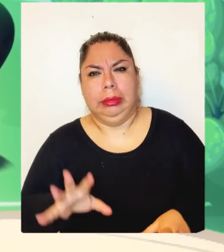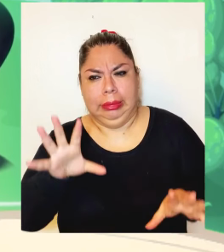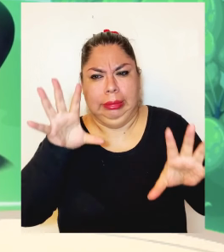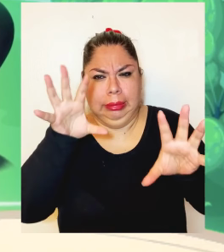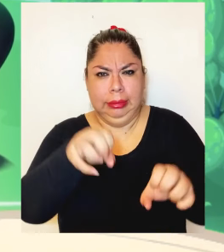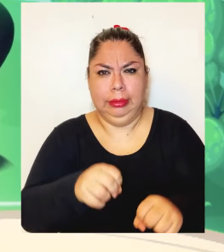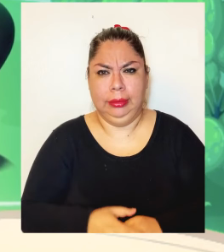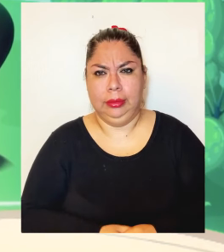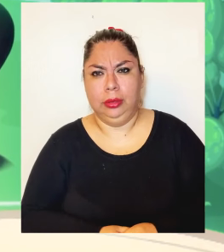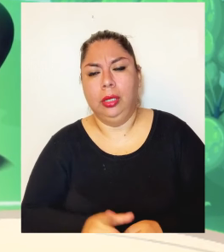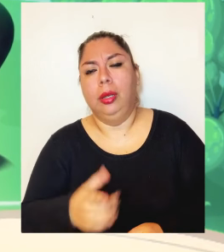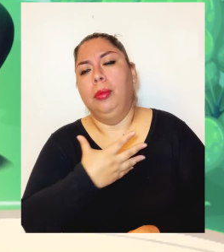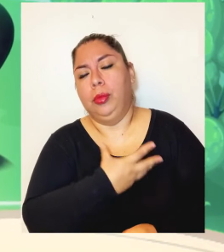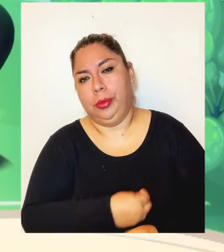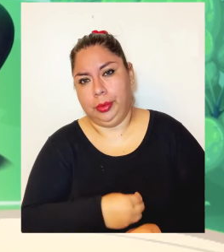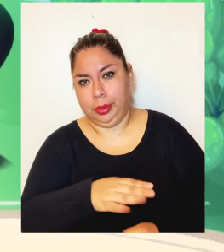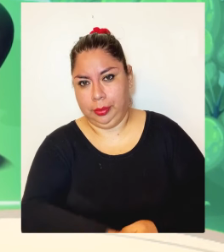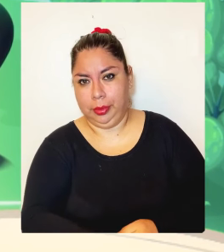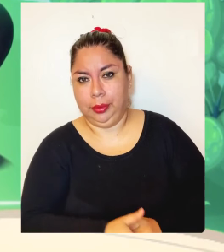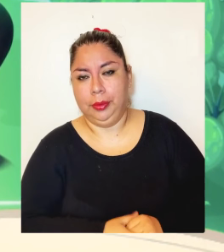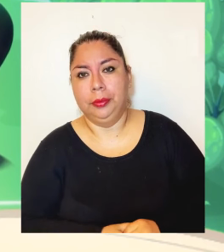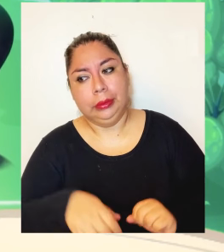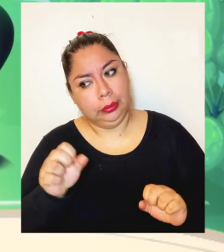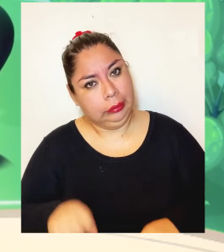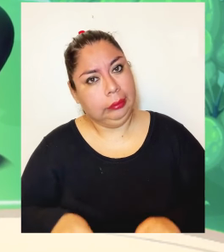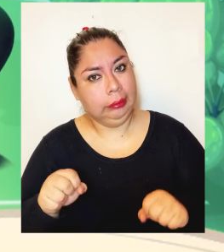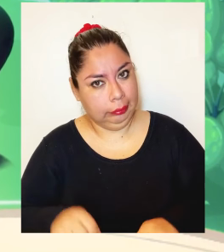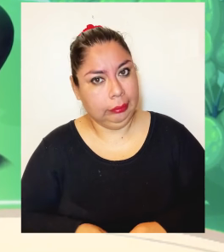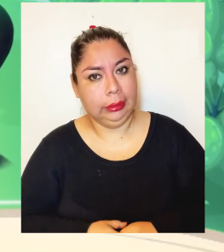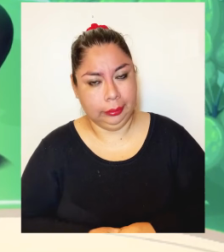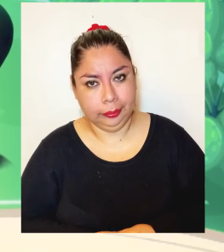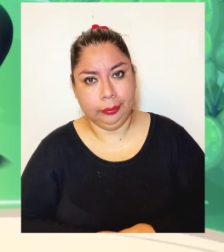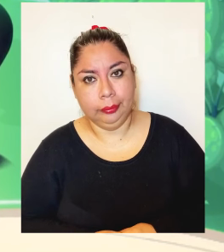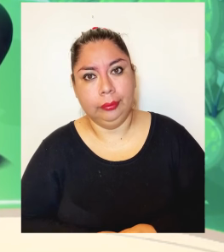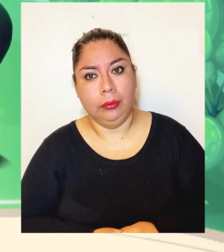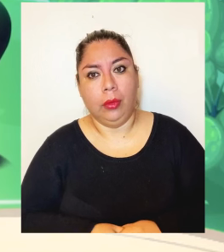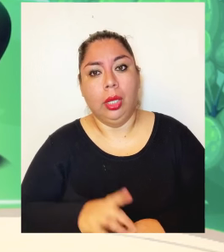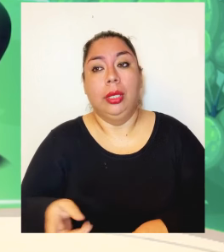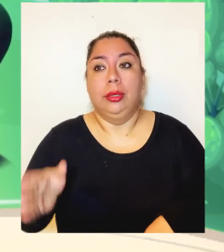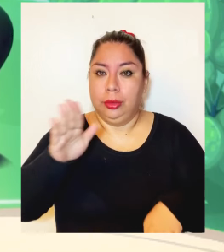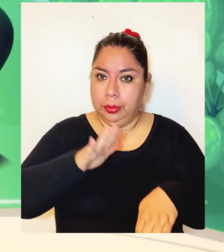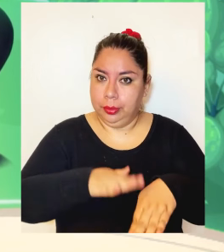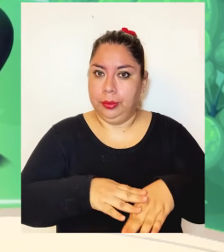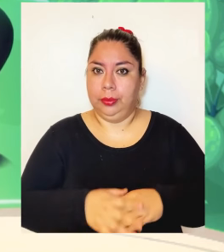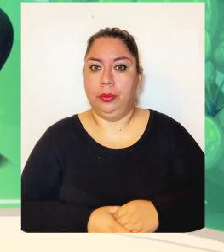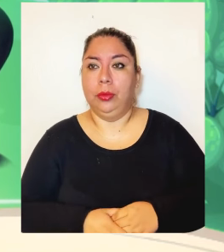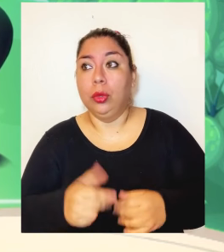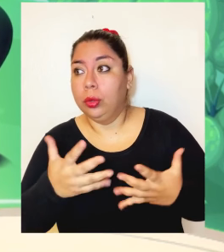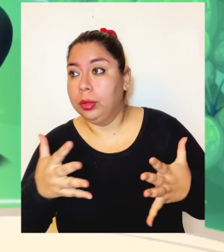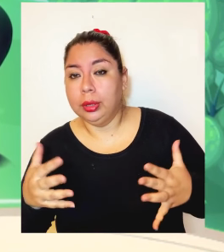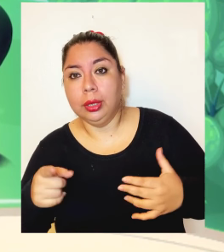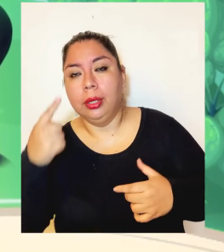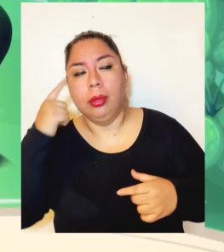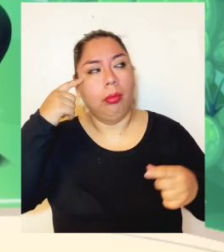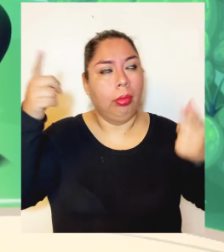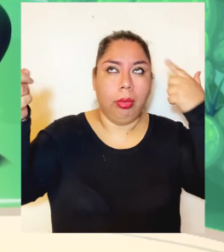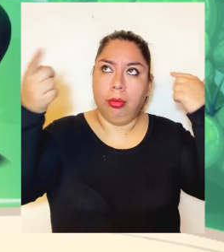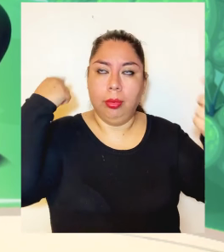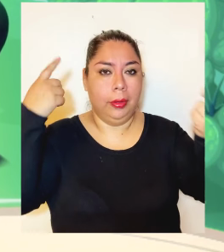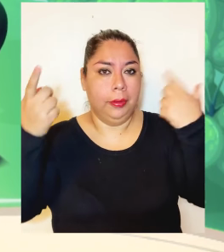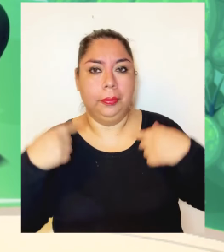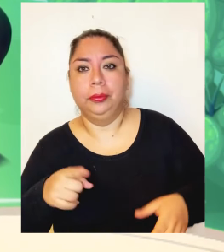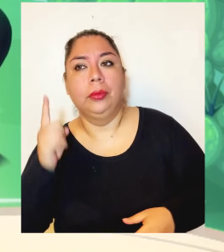pobre Emilia. Sí, Rumi. Y sobre todo, no estar distraídos y hacer caso a